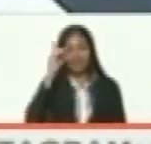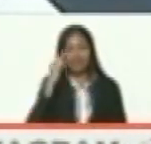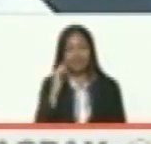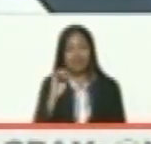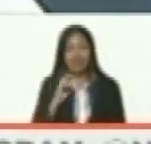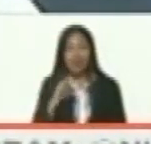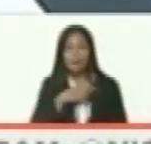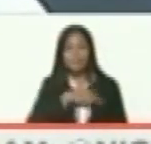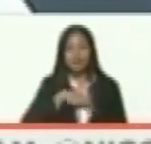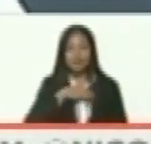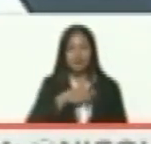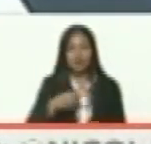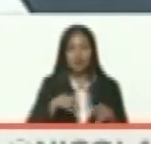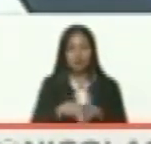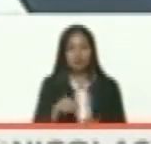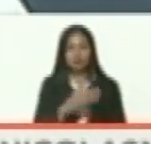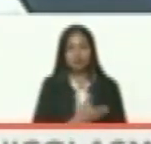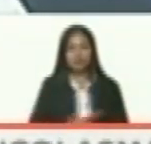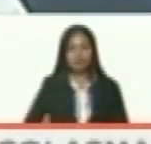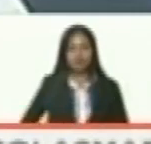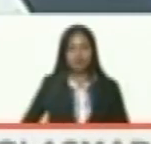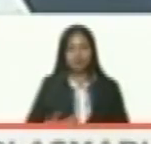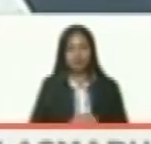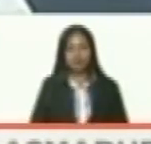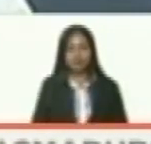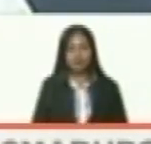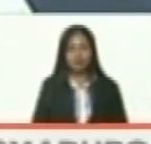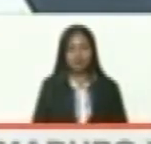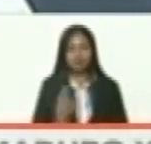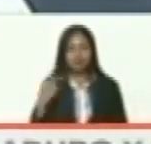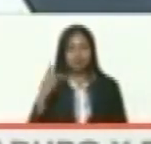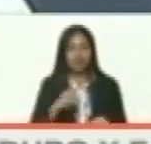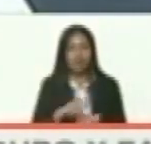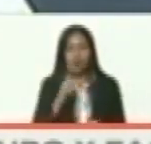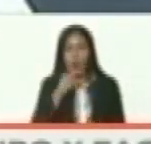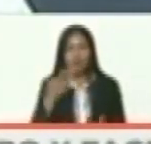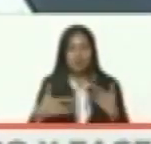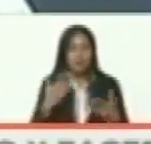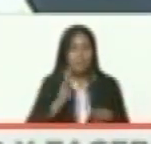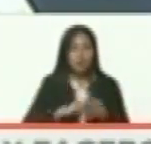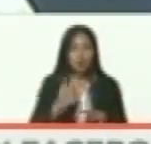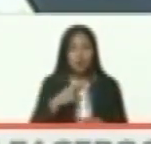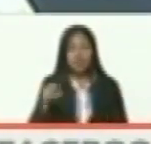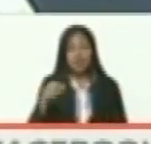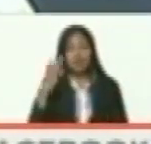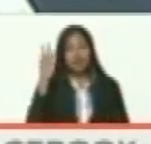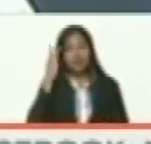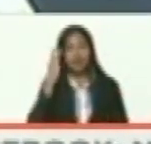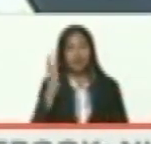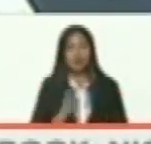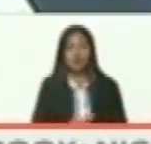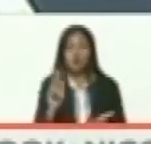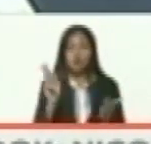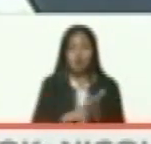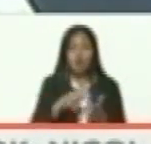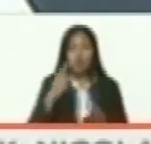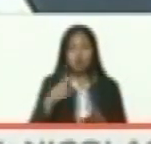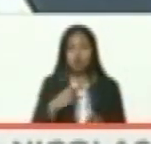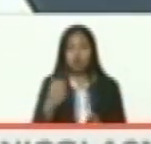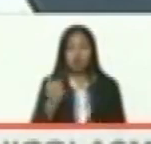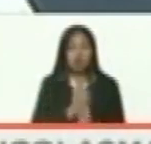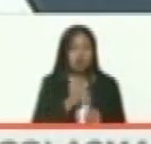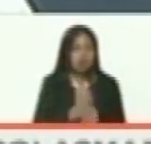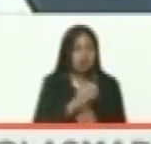esta misión presidencial. Ella no está presente en este acto porque, como ustedes saben, está cumpliendo una